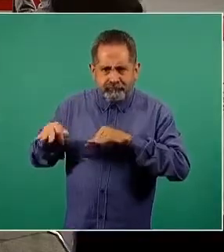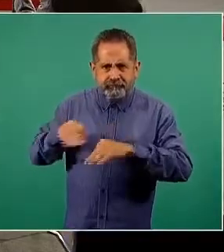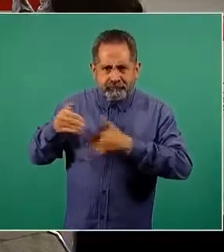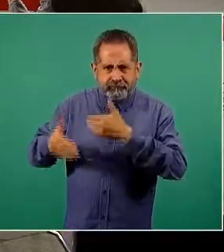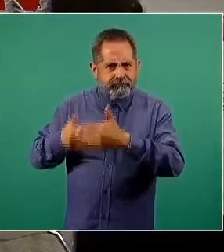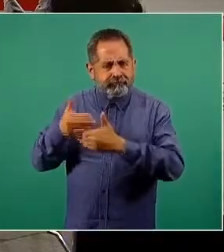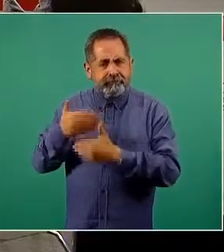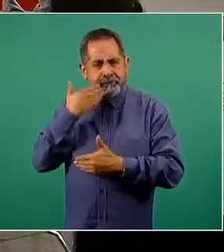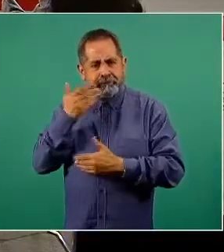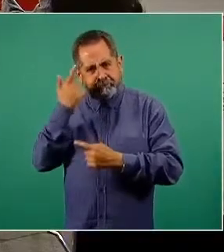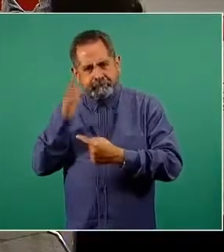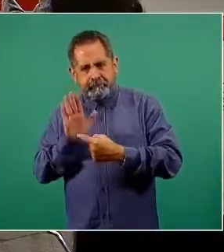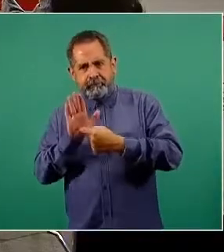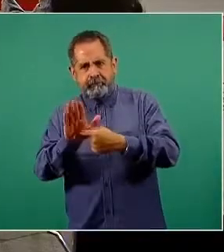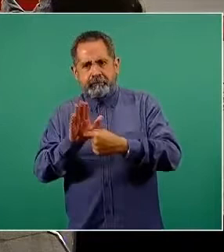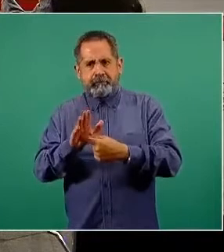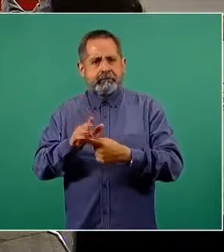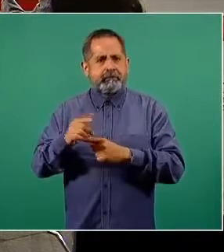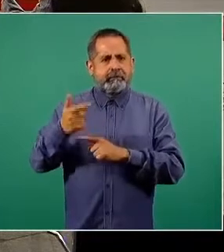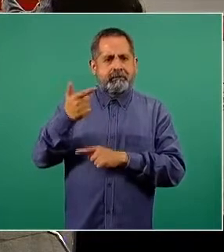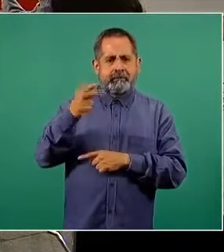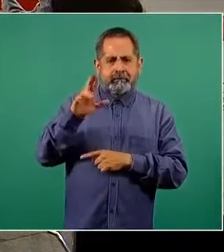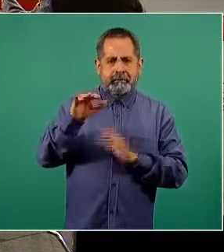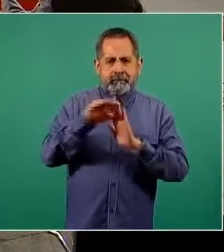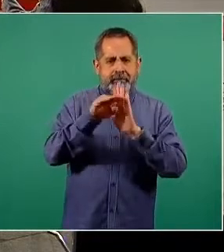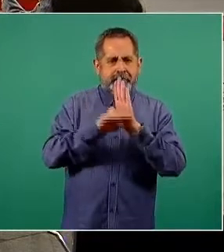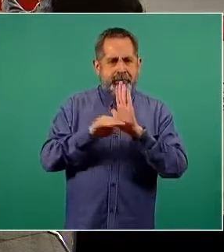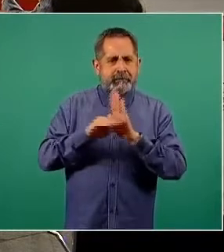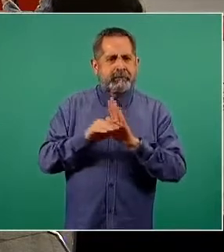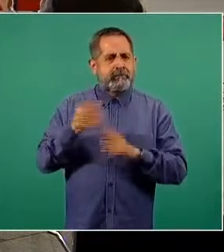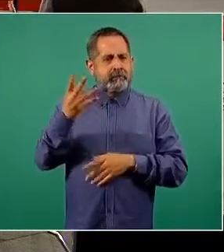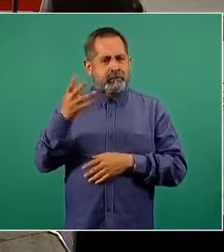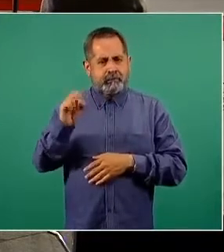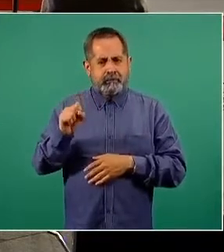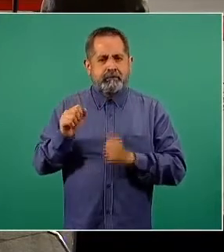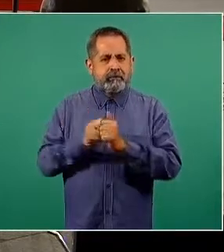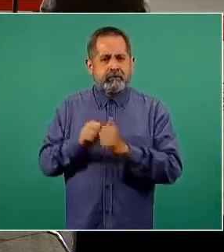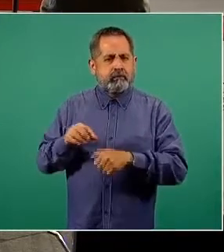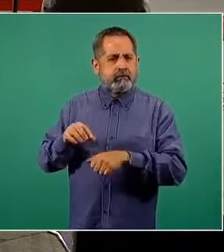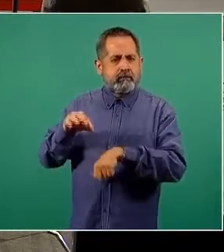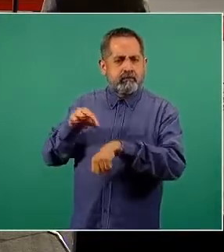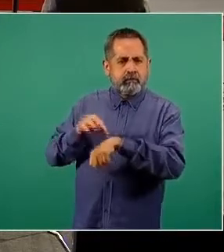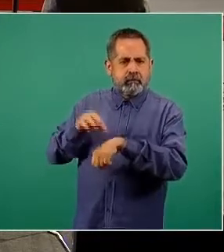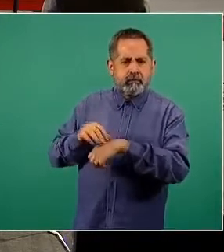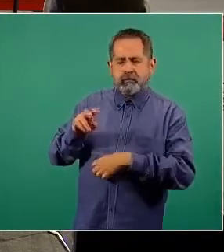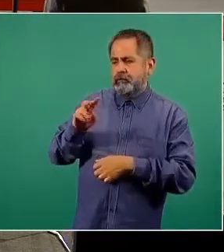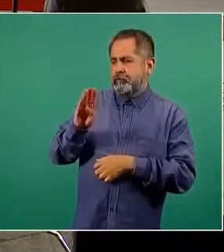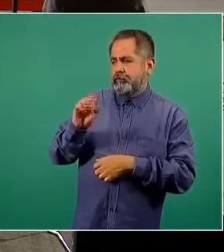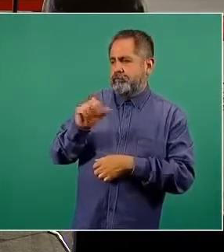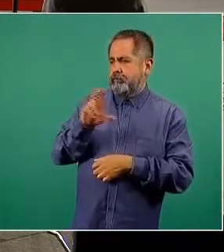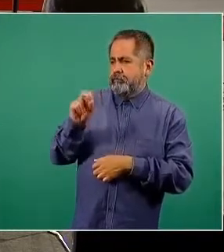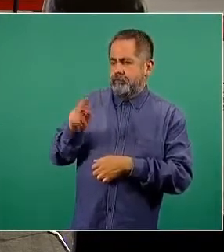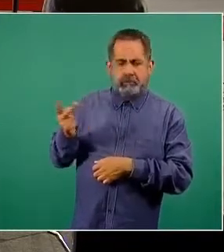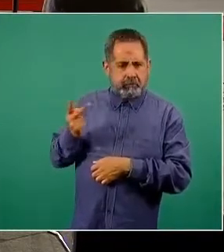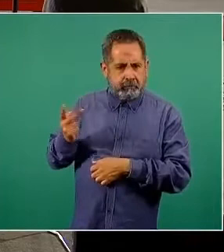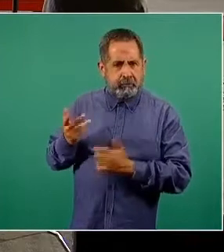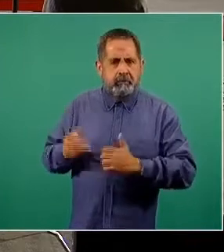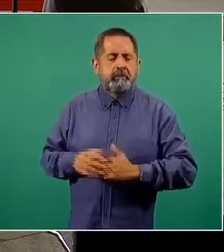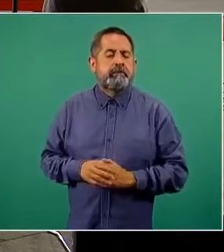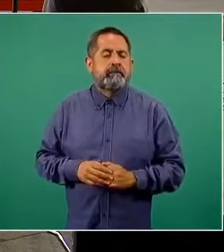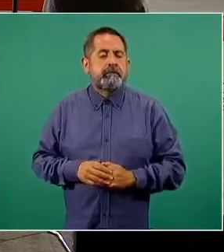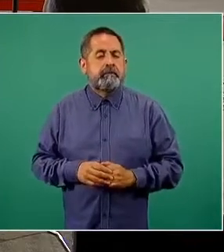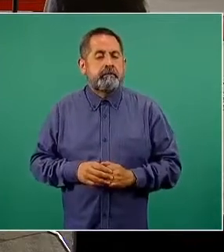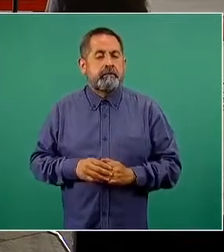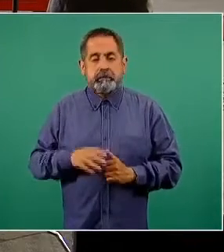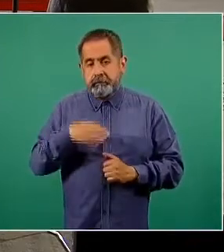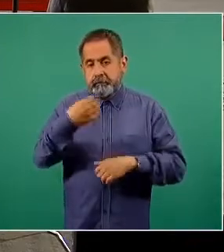meses para presentar esta tercera guía del Plan Movilidad 4S, compartiéndolo con la doctora Evalinda Barrón. Y un poquito para